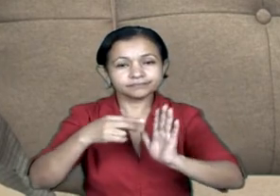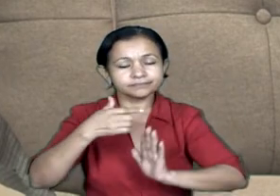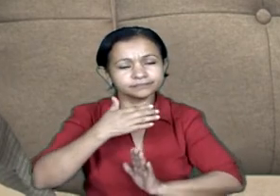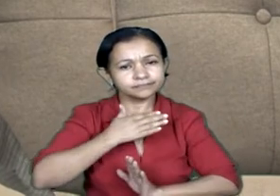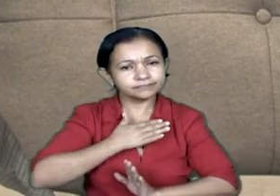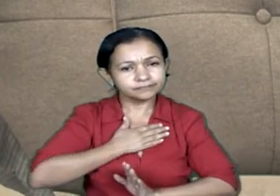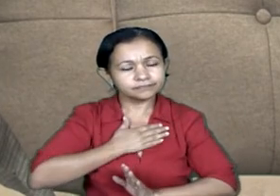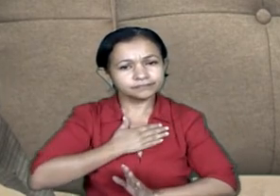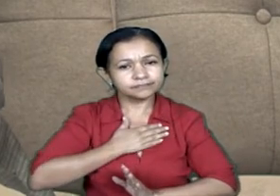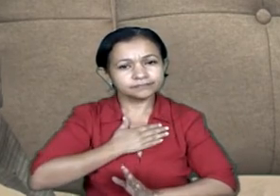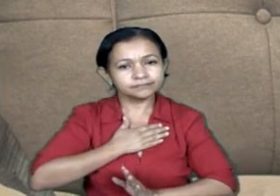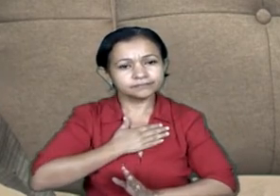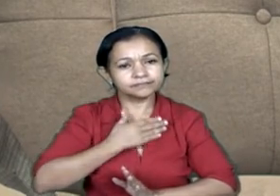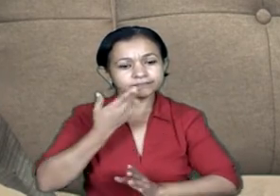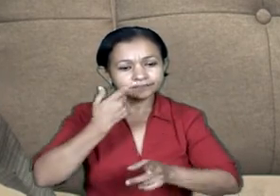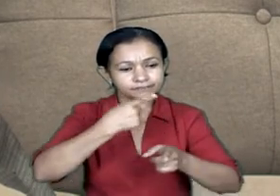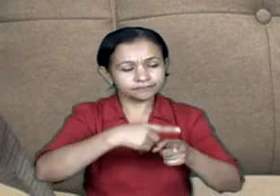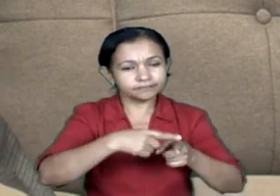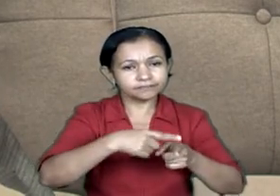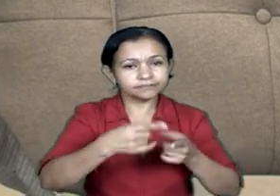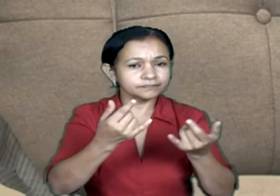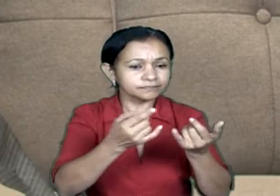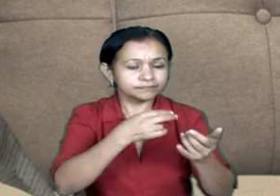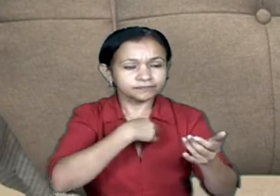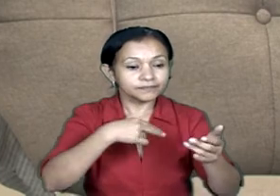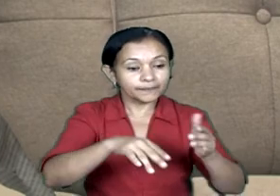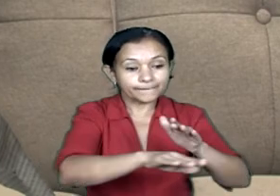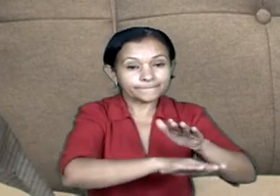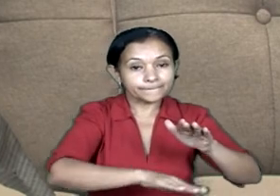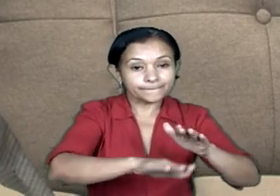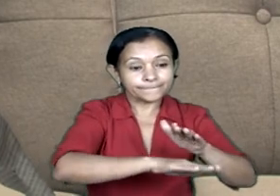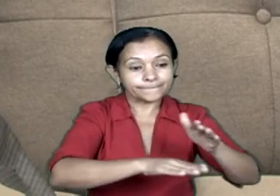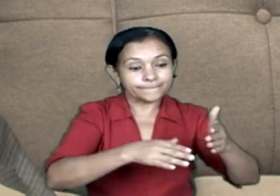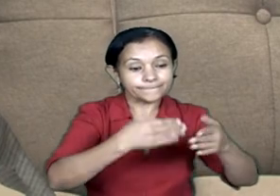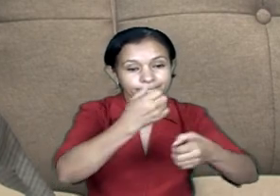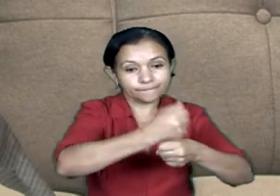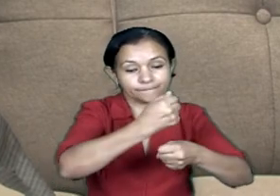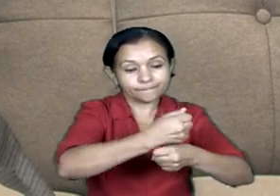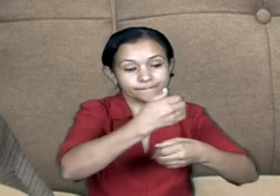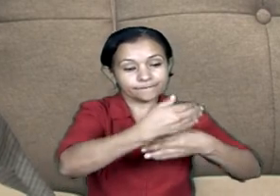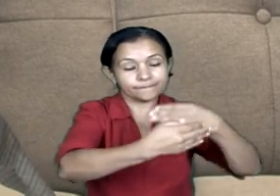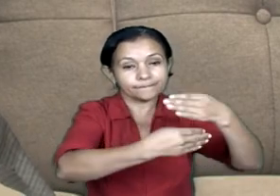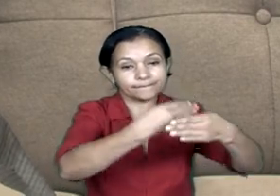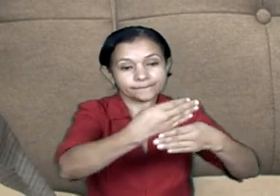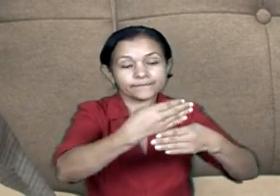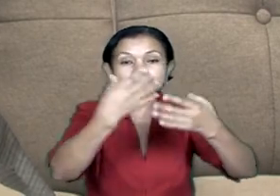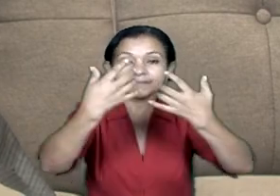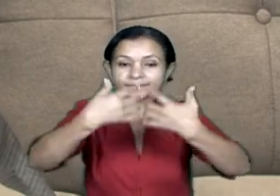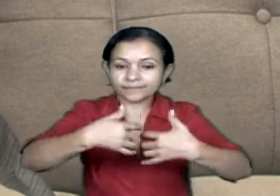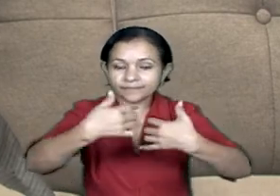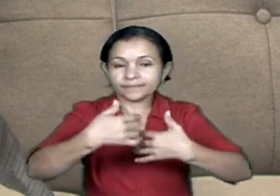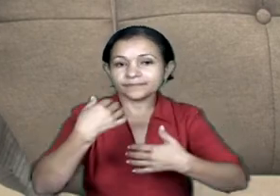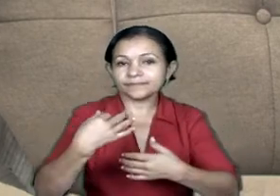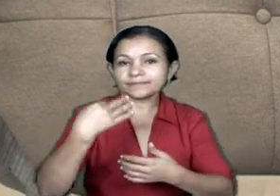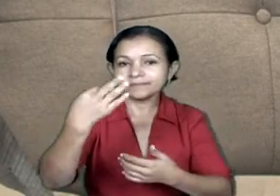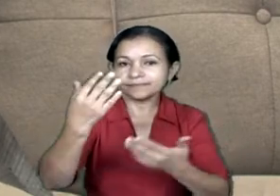para preparar la base, ¿no? Para el desarrollo de industrialización. Por